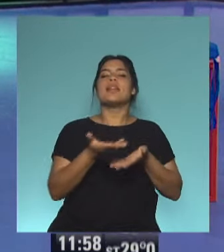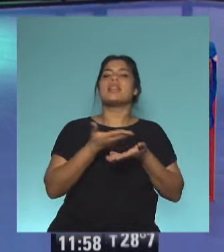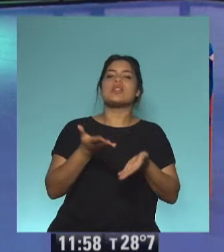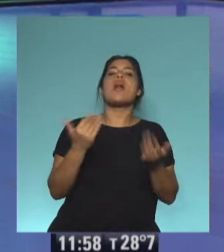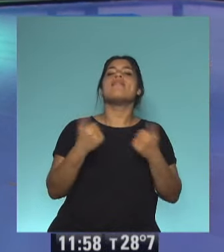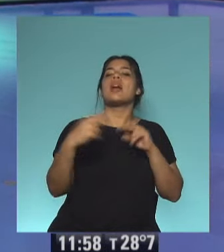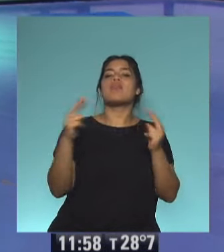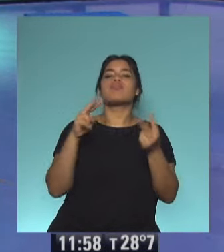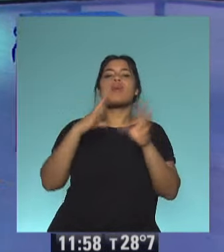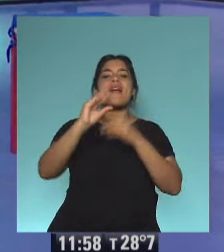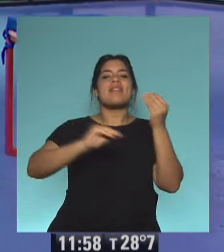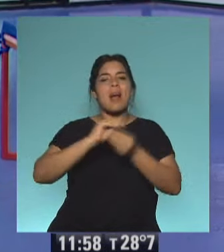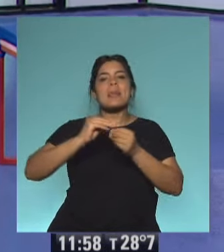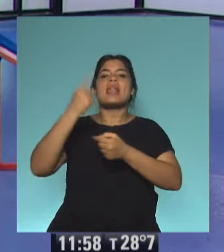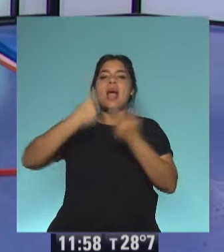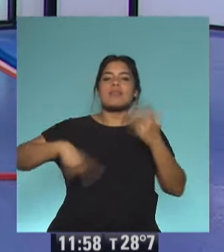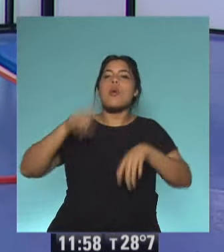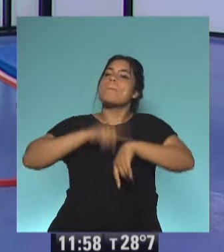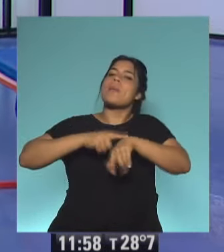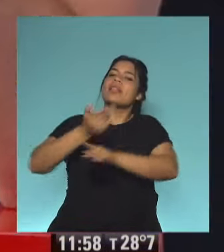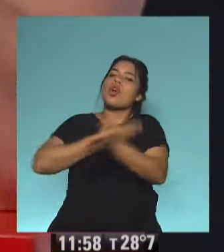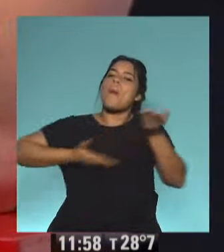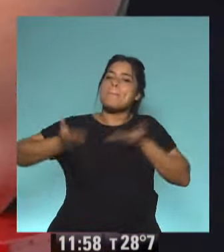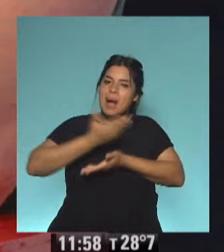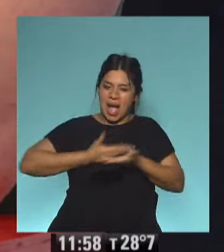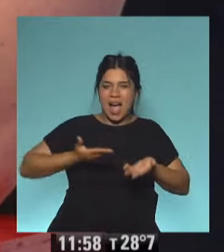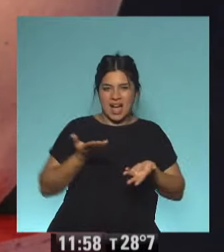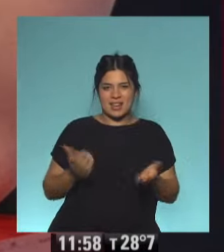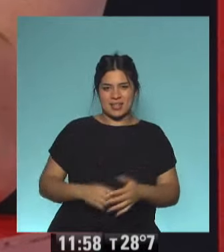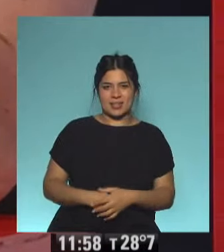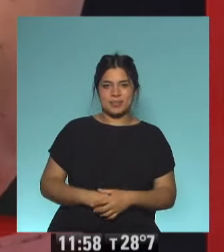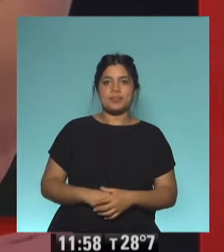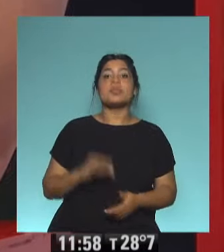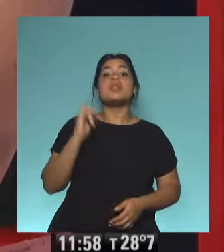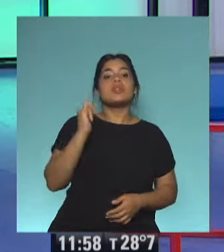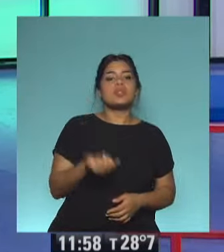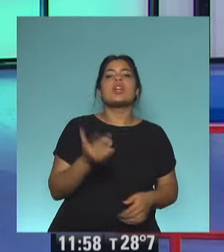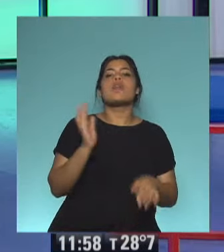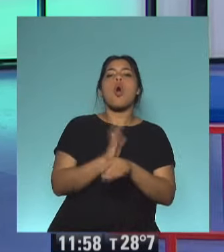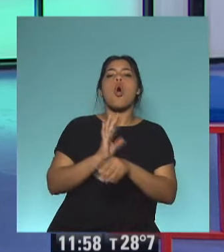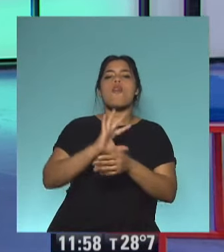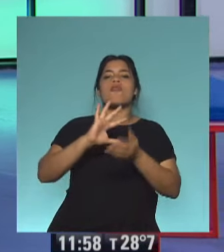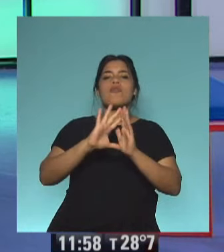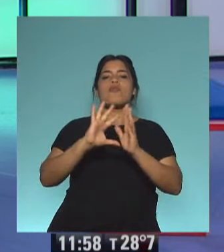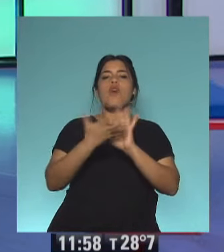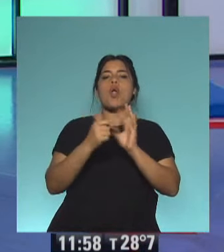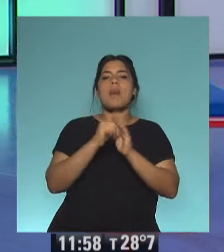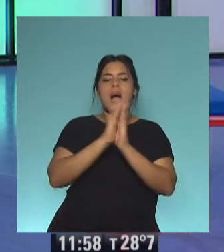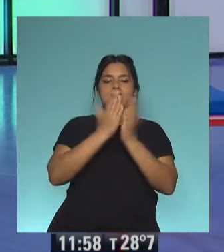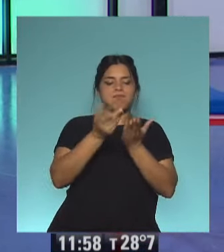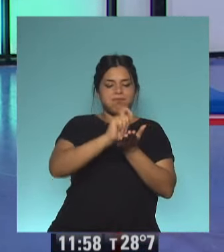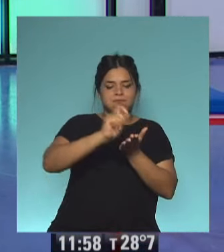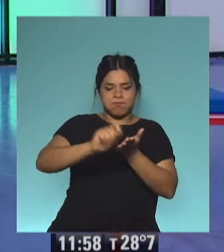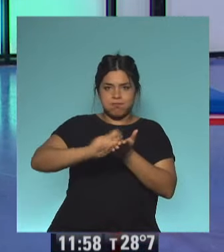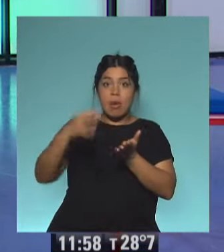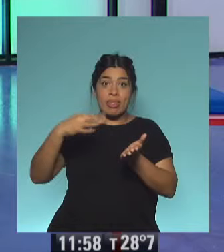niños, niñas y familias con los libros que habitan las bibliotecas escolares de nuestro país. Estos libros son bitácoras de lectura, donde pueden dejar registro de lo que